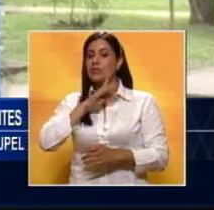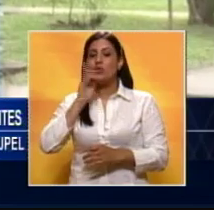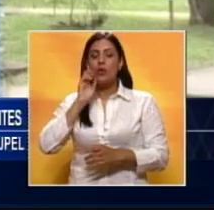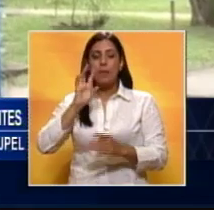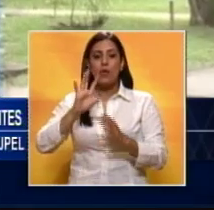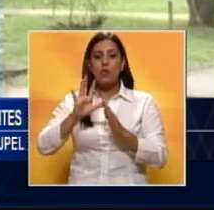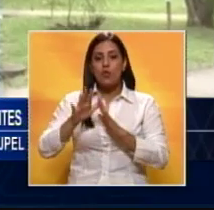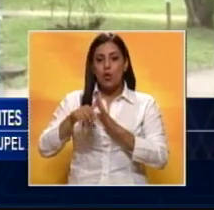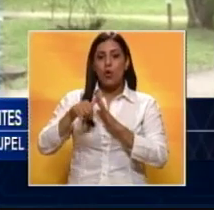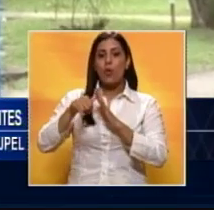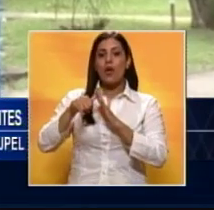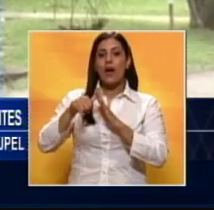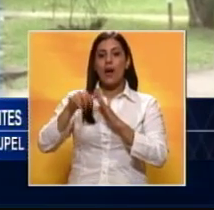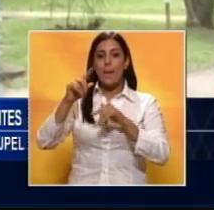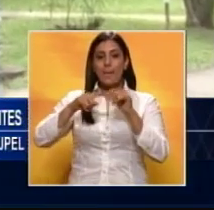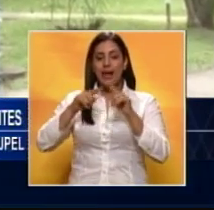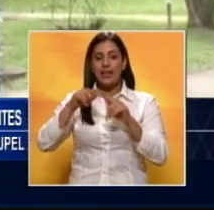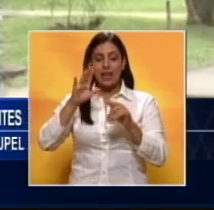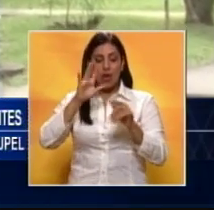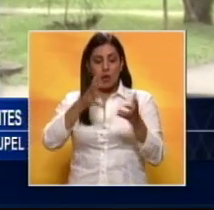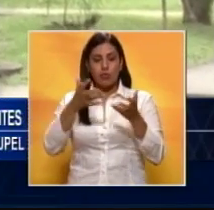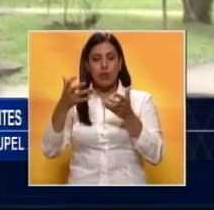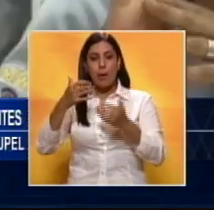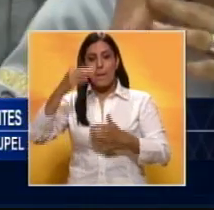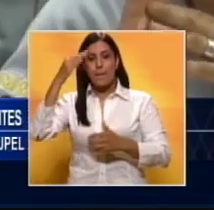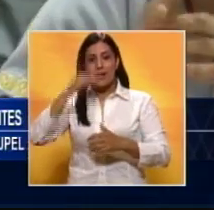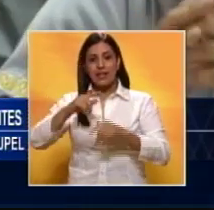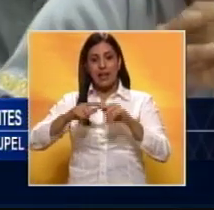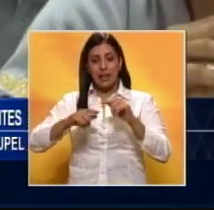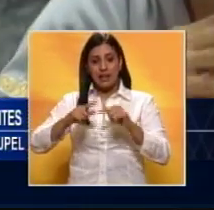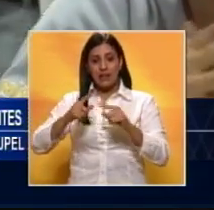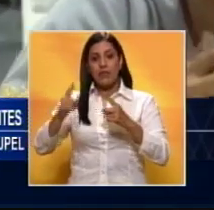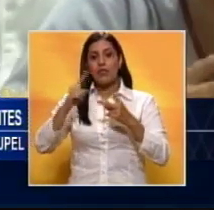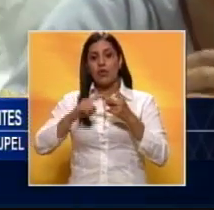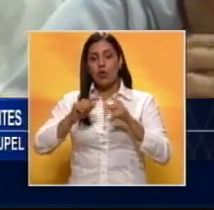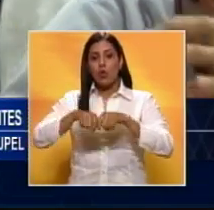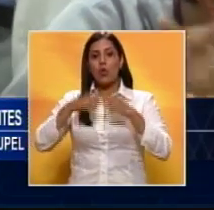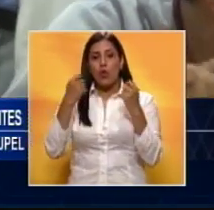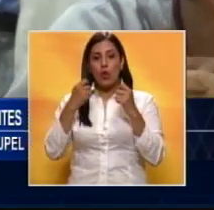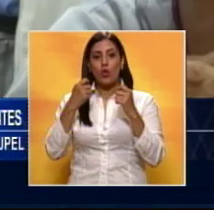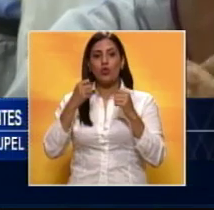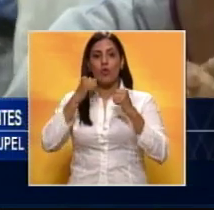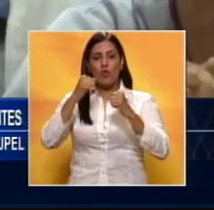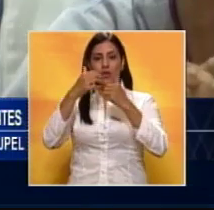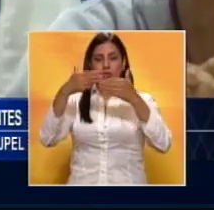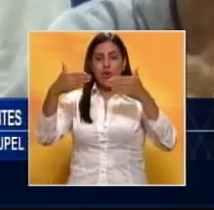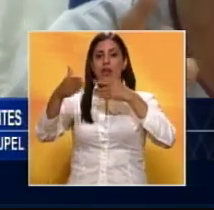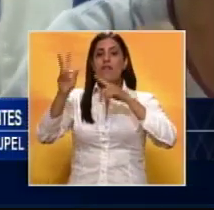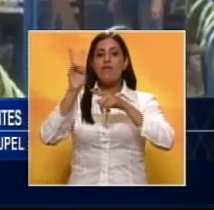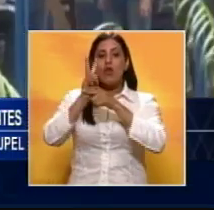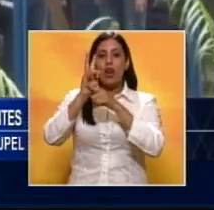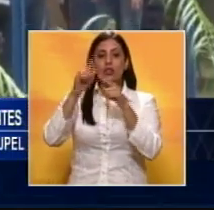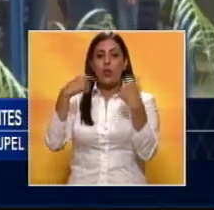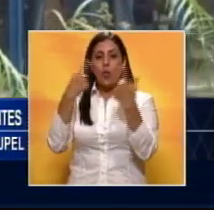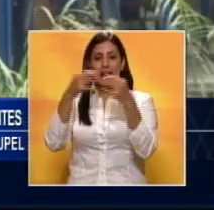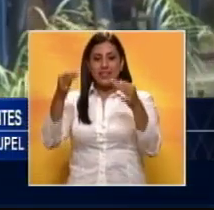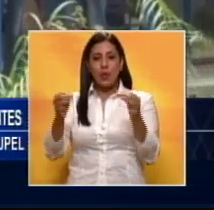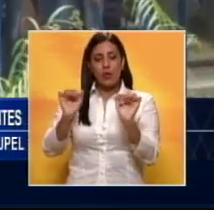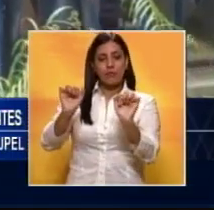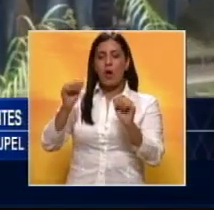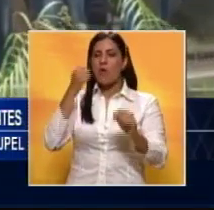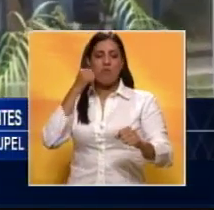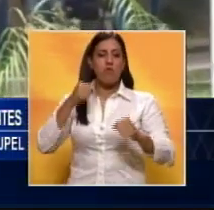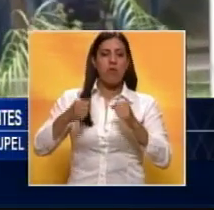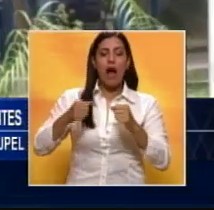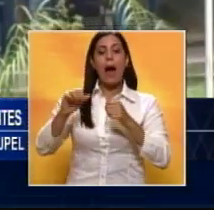de sustracción de efectos pertenecientes a la Fuerza Armada Nacional, destrucción de fortaleza y violación de zona de seguridad.